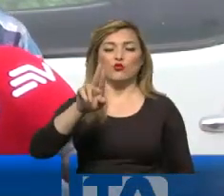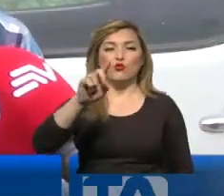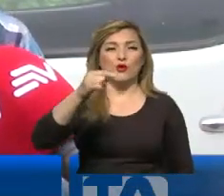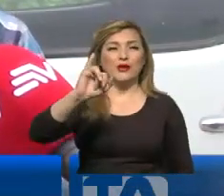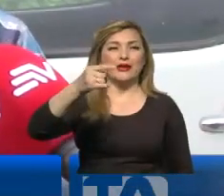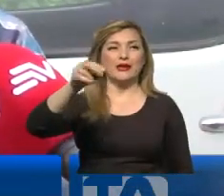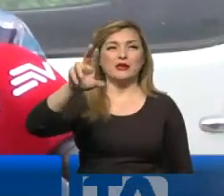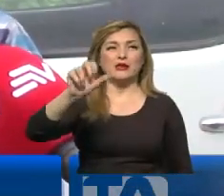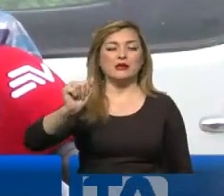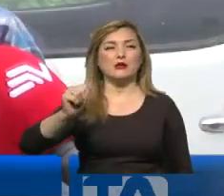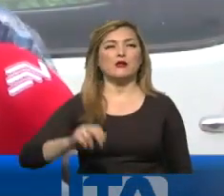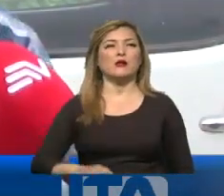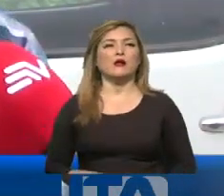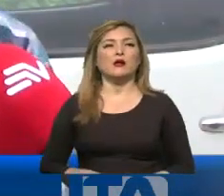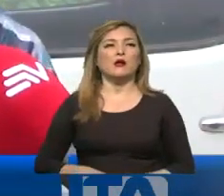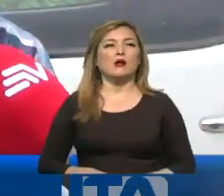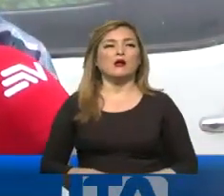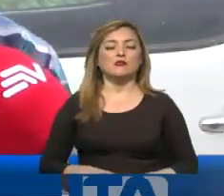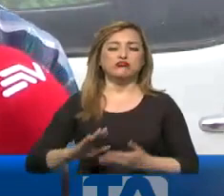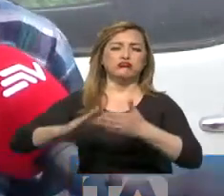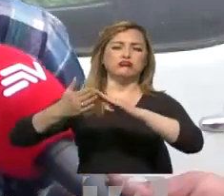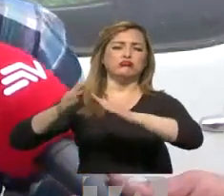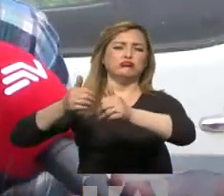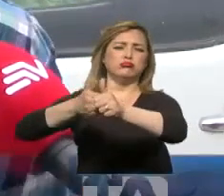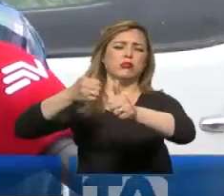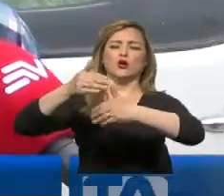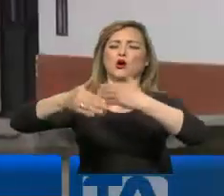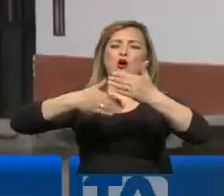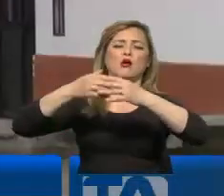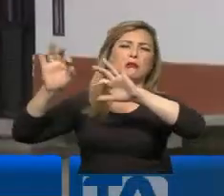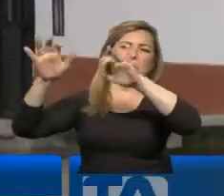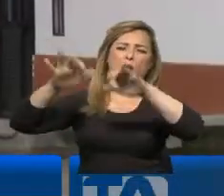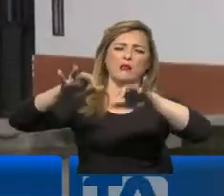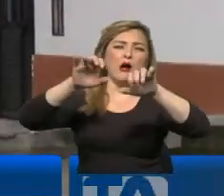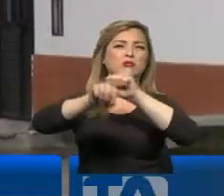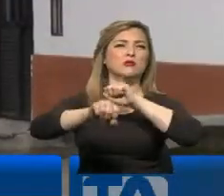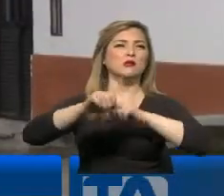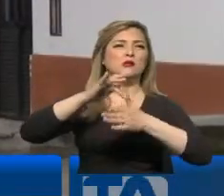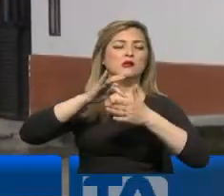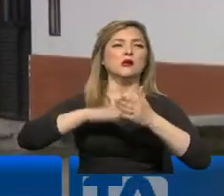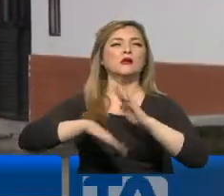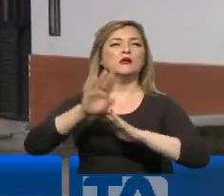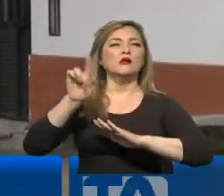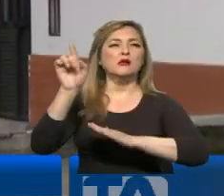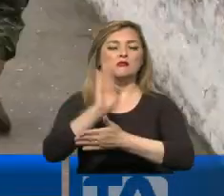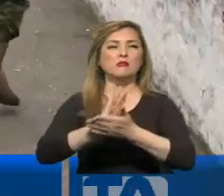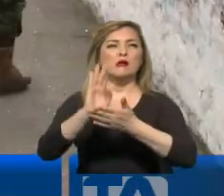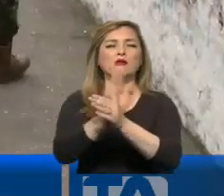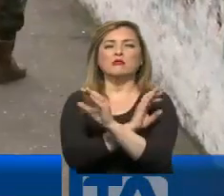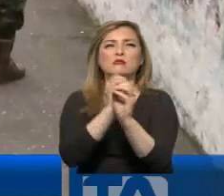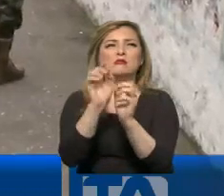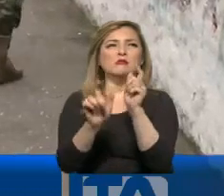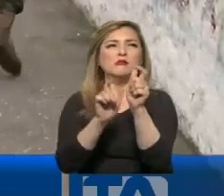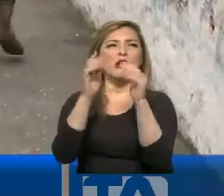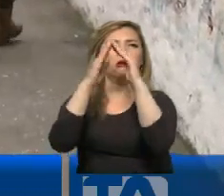la comunidad Huigra Viejo y sus comunidades hacia abajo, aguas abajo. Uno de los lugares de riesgo luce como un barrio fantasma, y es que